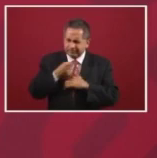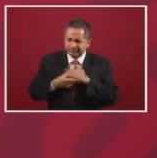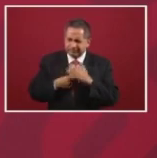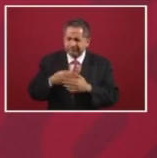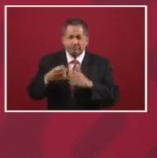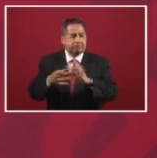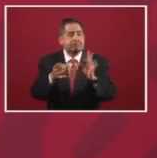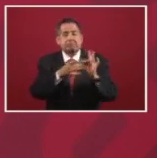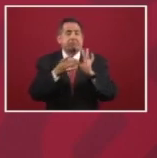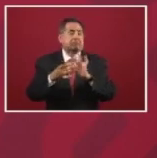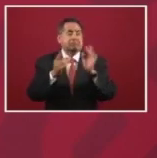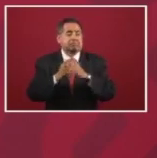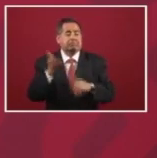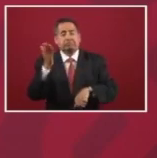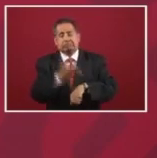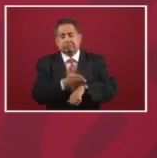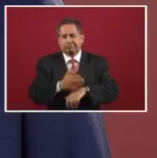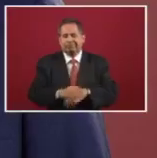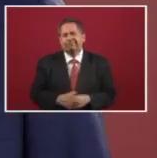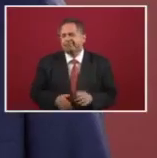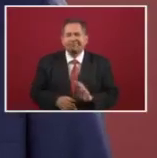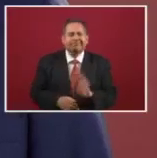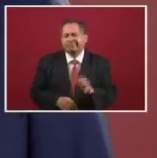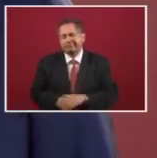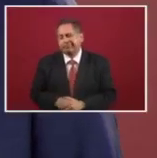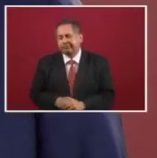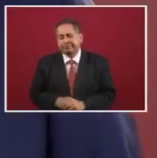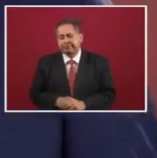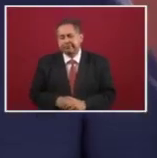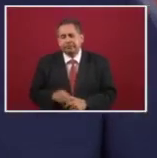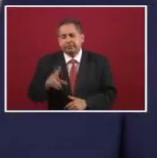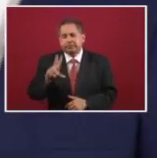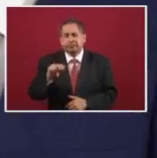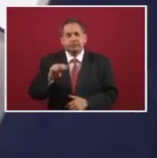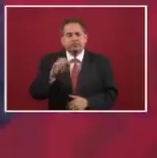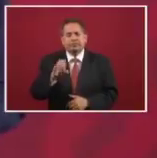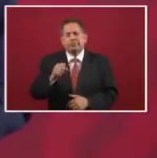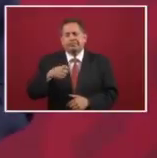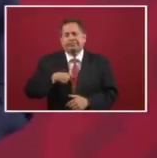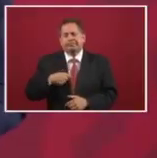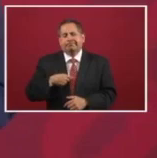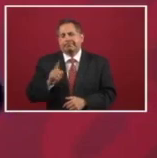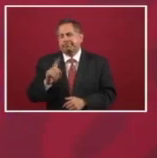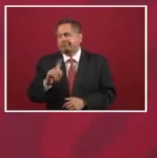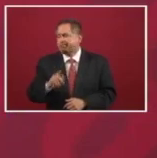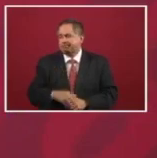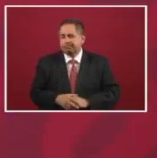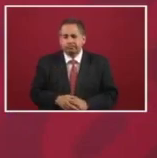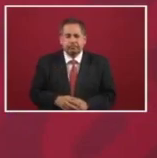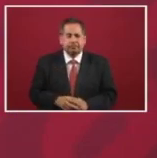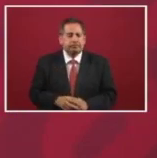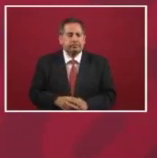andan diciendo eso. Nosotros no somos